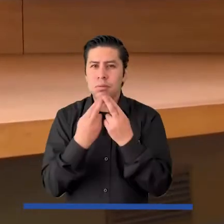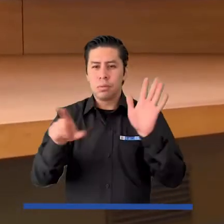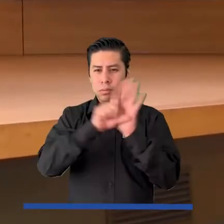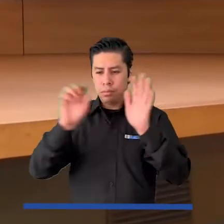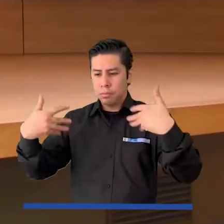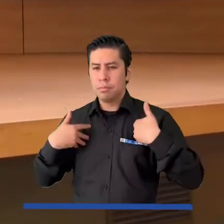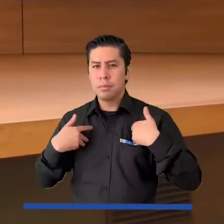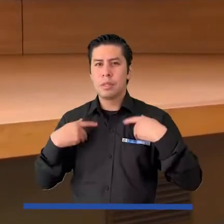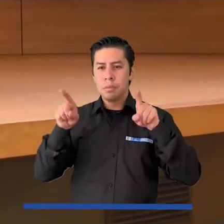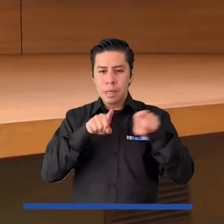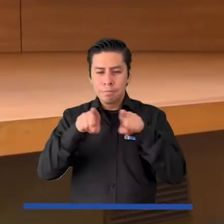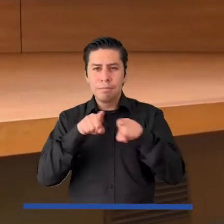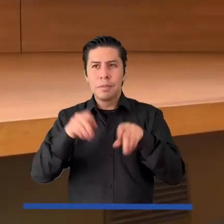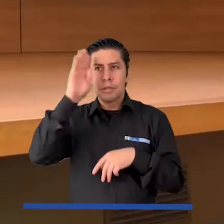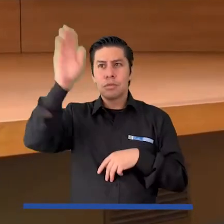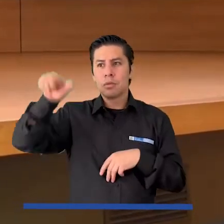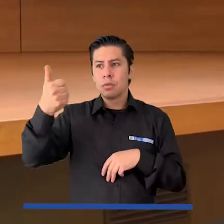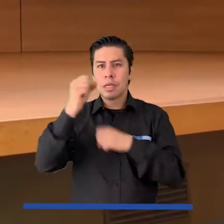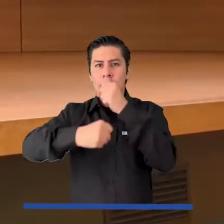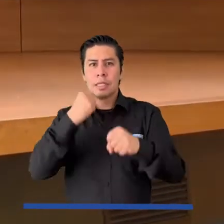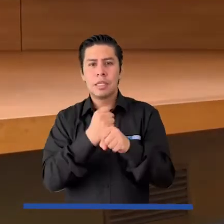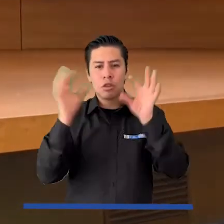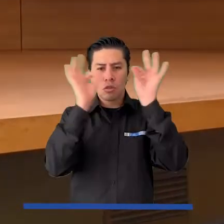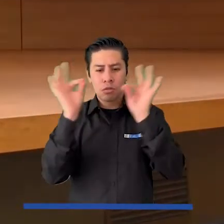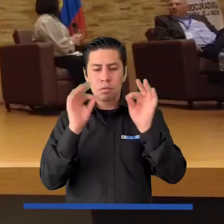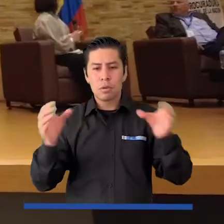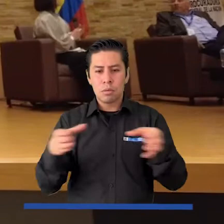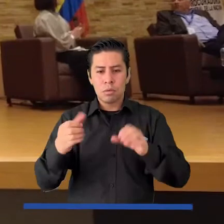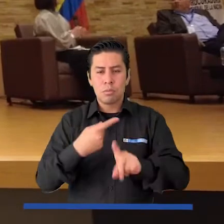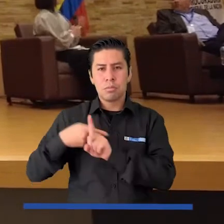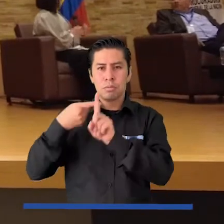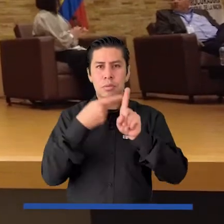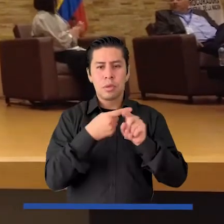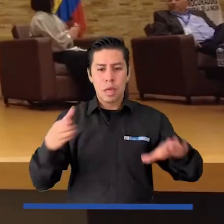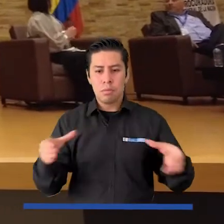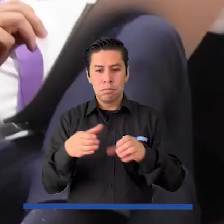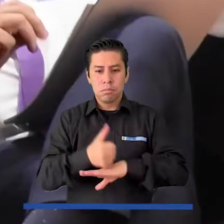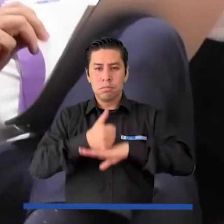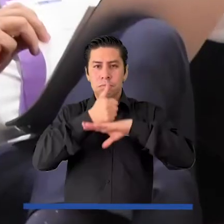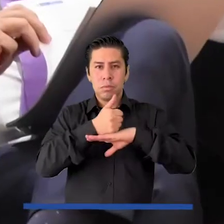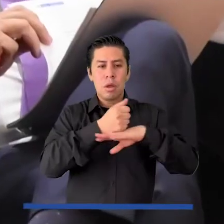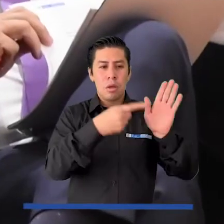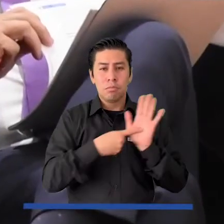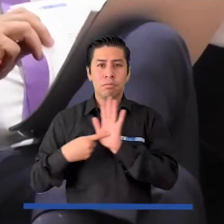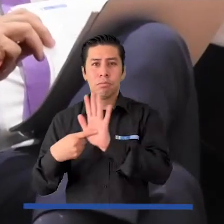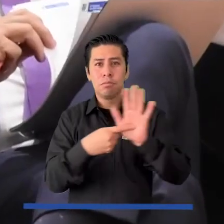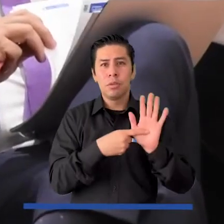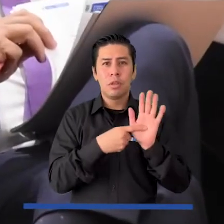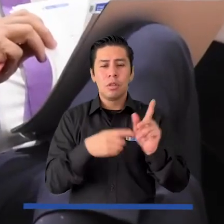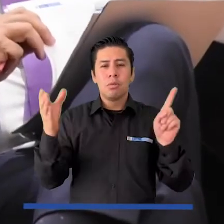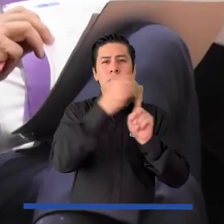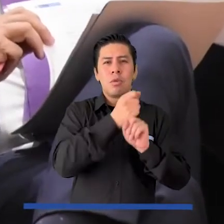Durante su intervención en el conversatorio Ley de Víctimas, los retos de los próximos 10 años organizado por la Procuraduría General, el director de la Unidad para las Víctimas,